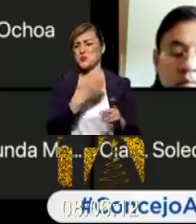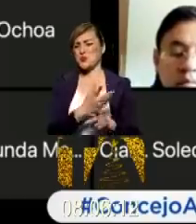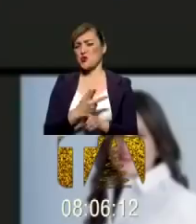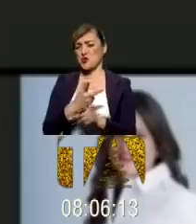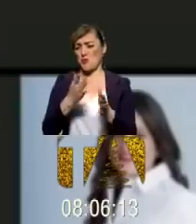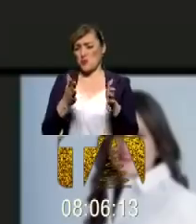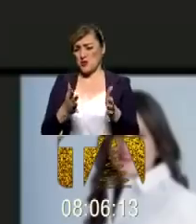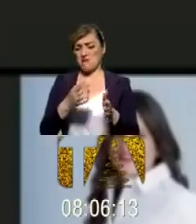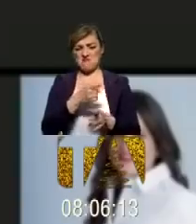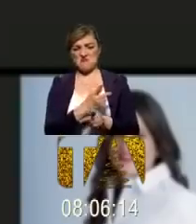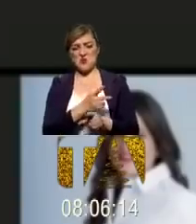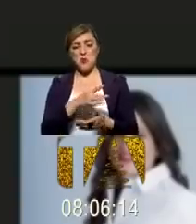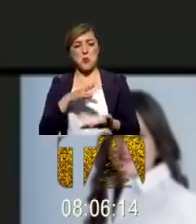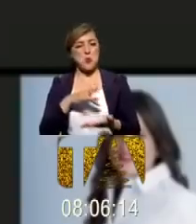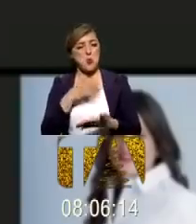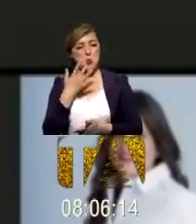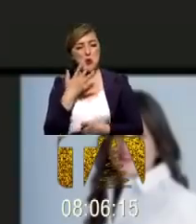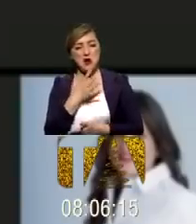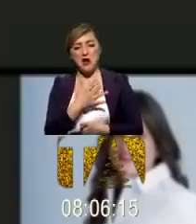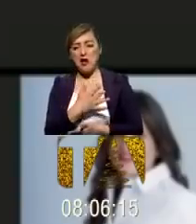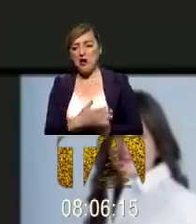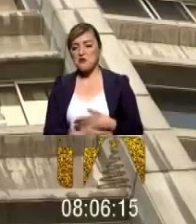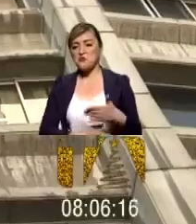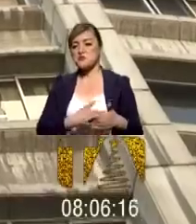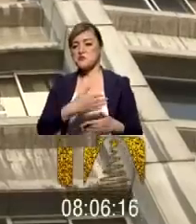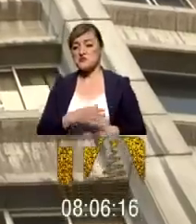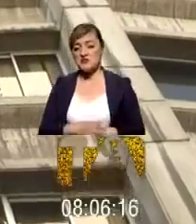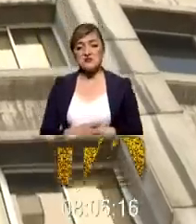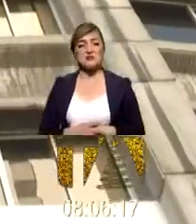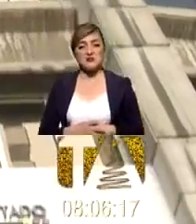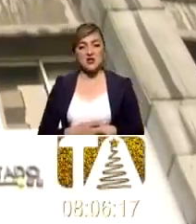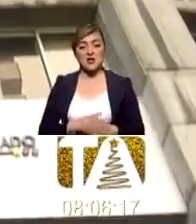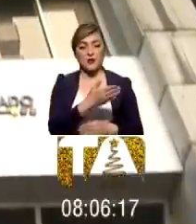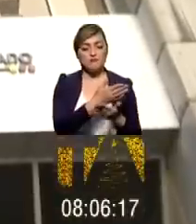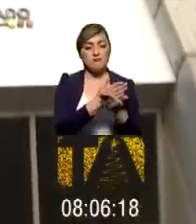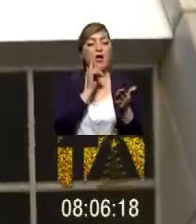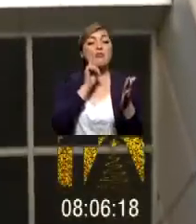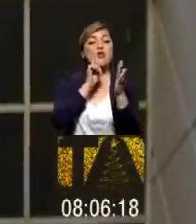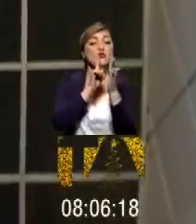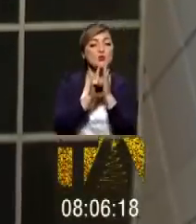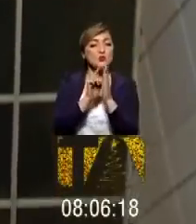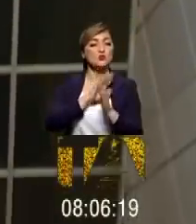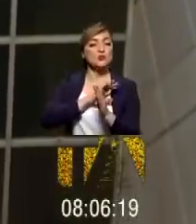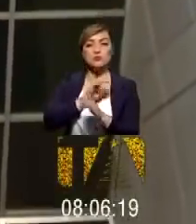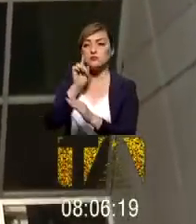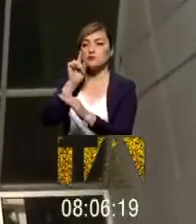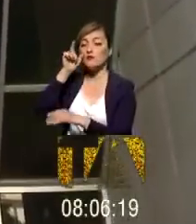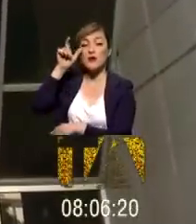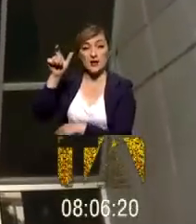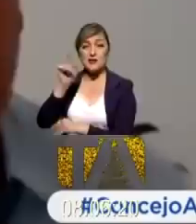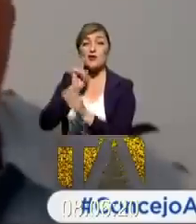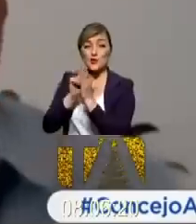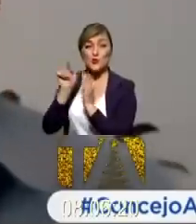Consejo Metropolitano por presuntas irregularidades, las mismas que incluso dieron paso a una denuncia por parte de la municipalidad ante